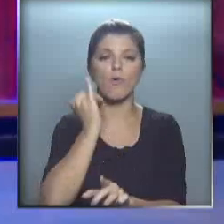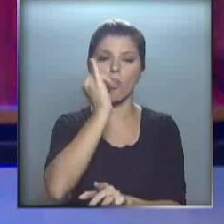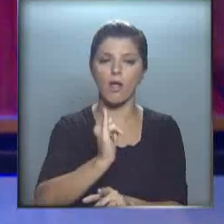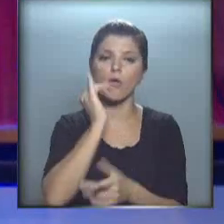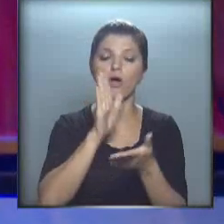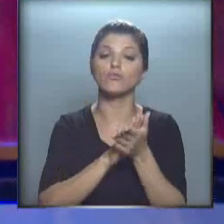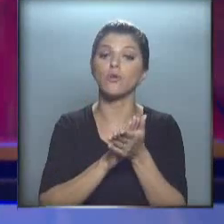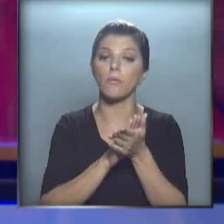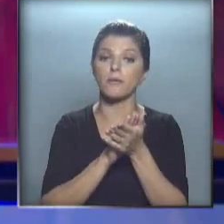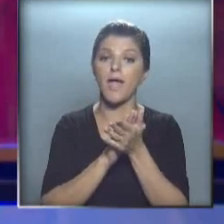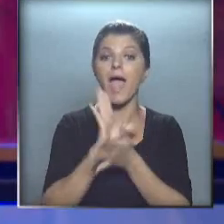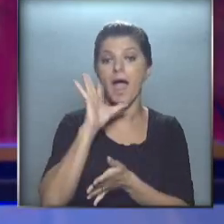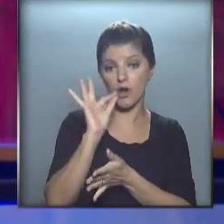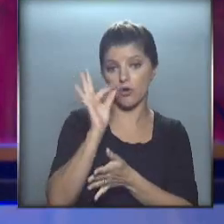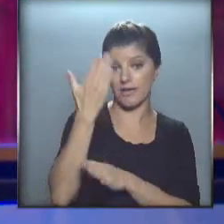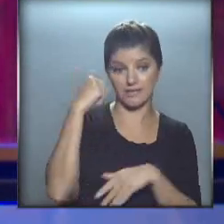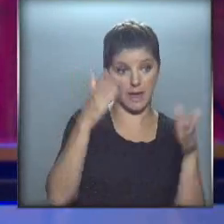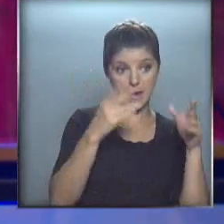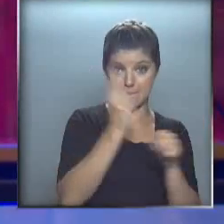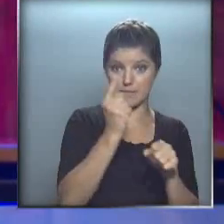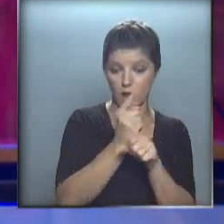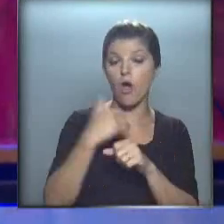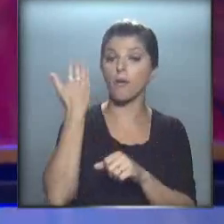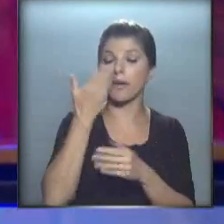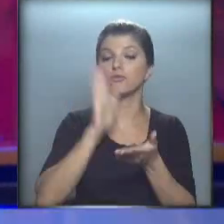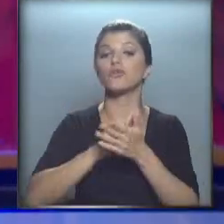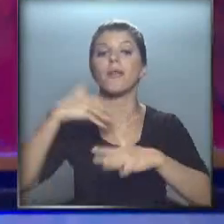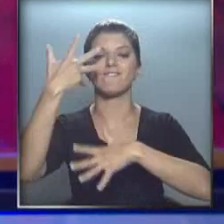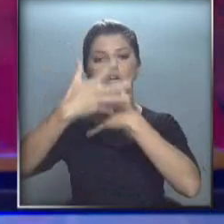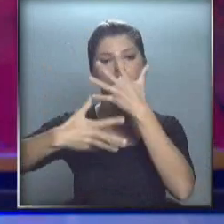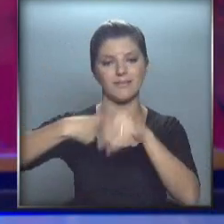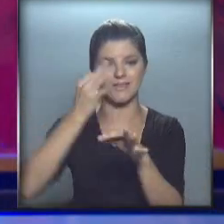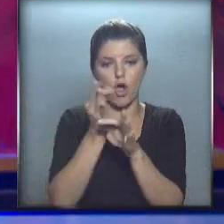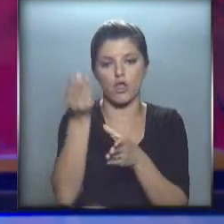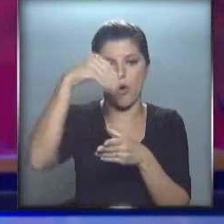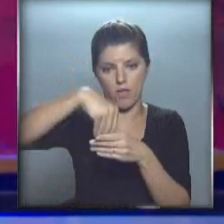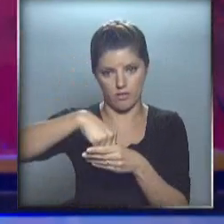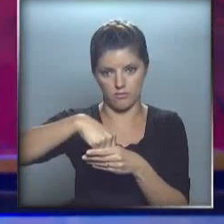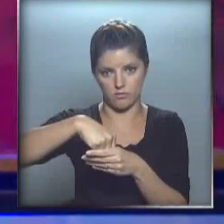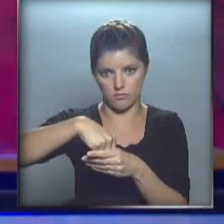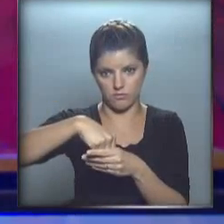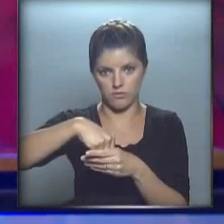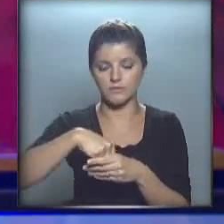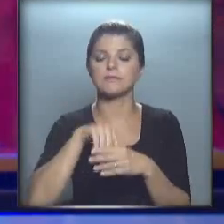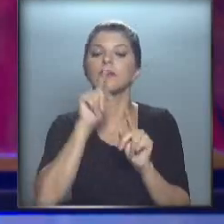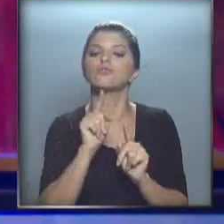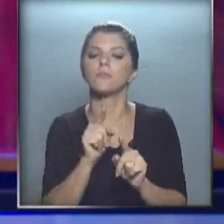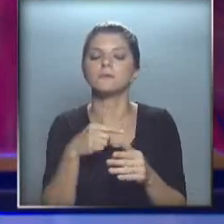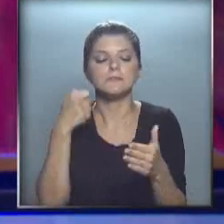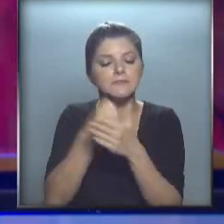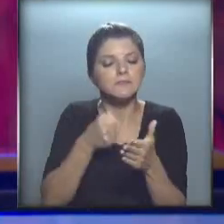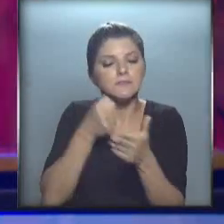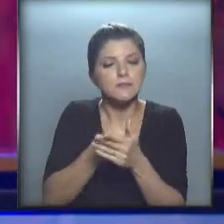de algo que tratamos en el primer bloque, tiene que ver con la violencia, el acoso escolar, con cómo se lucha, cómo hacemos